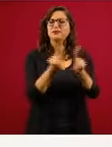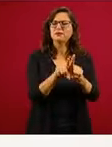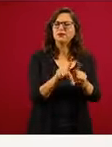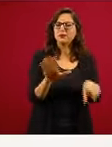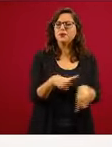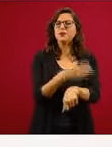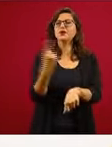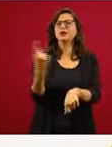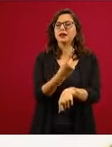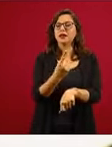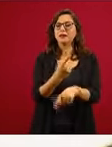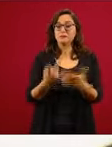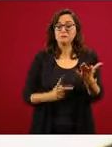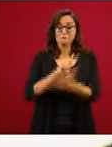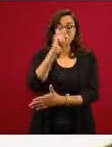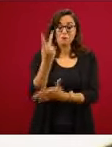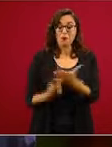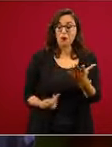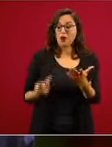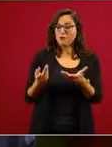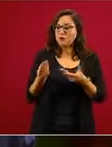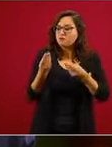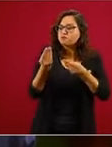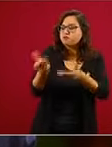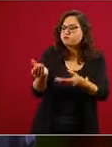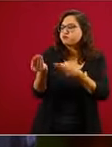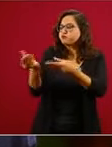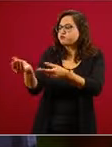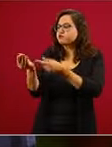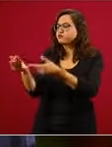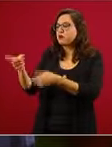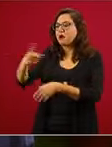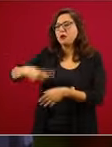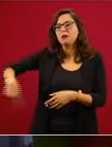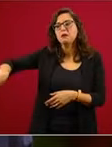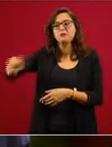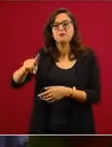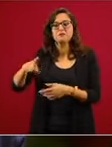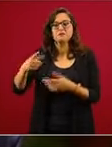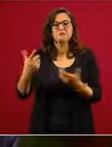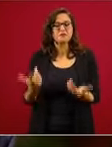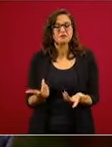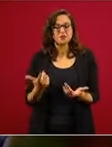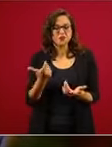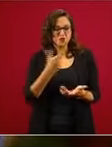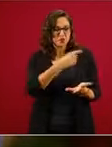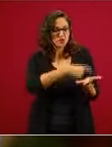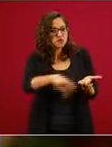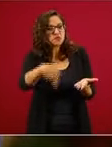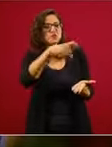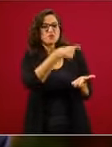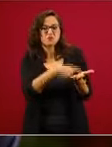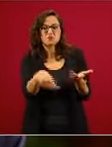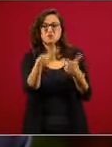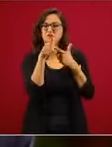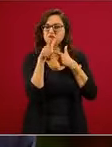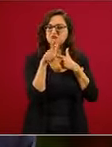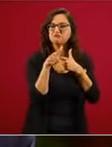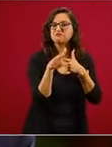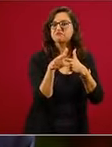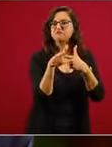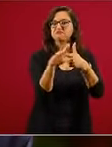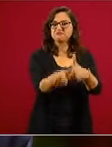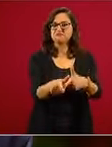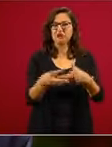a millones de beneficiarios preservar algo de su poder adquisitivo y de su capacidad